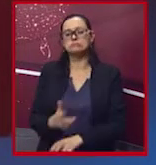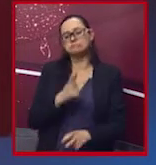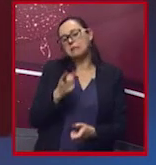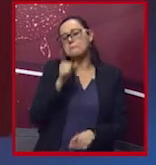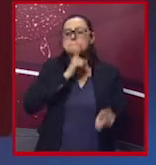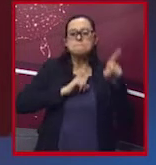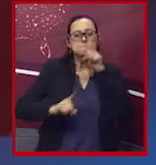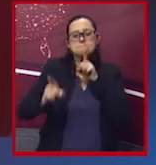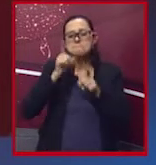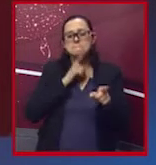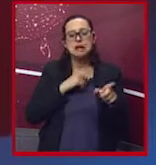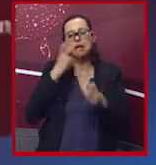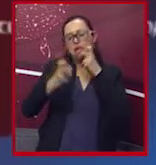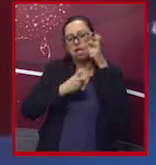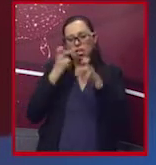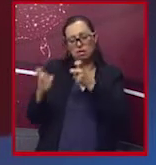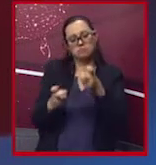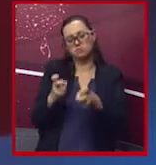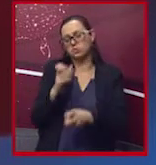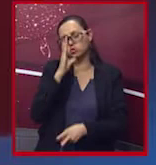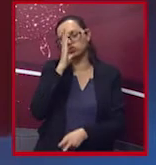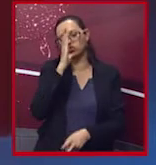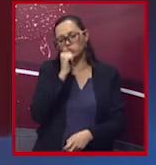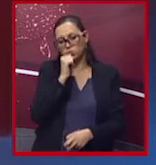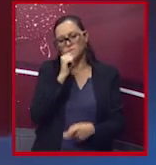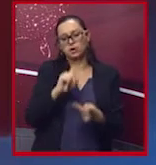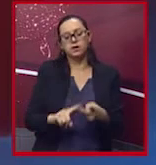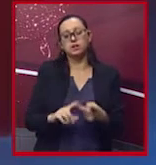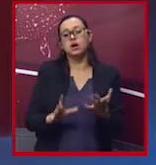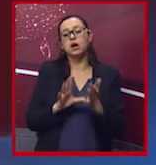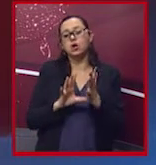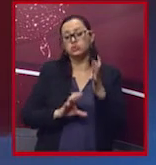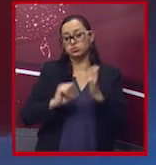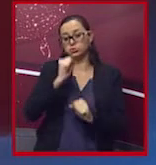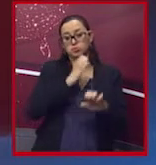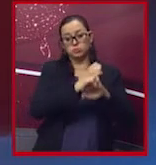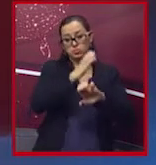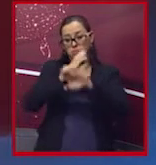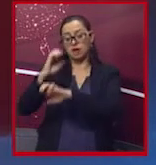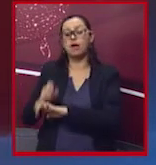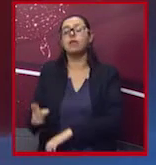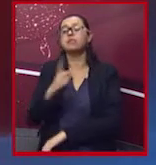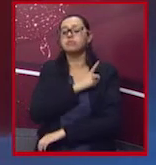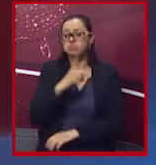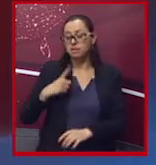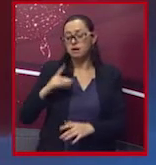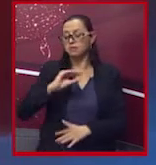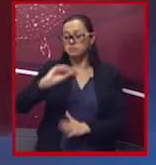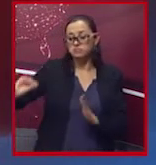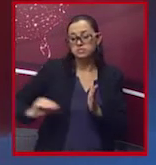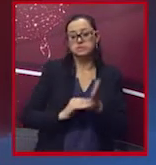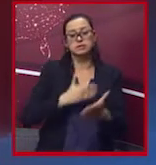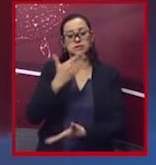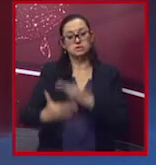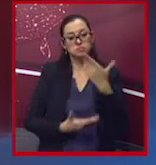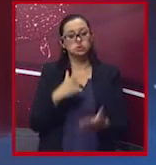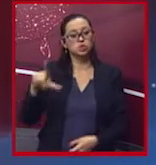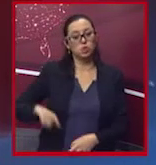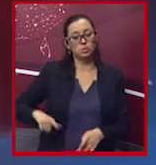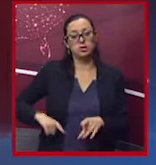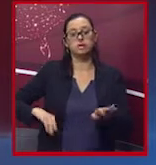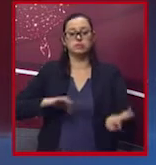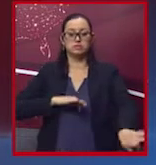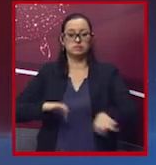difamación, la calumnia y la injuria. Las constituciones de las entidades federativas precisarán el carácter de servidores públicos de quienes